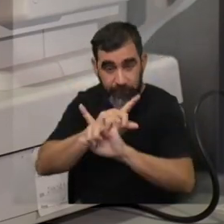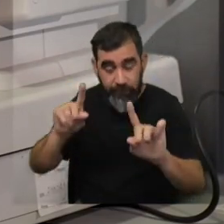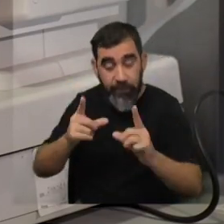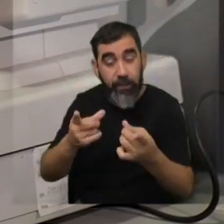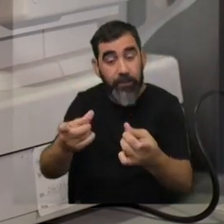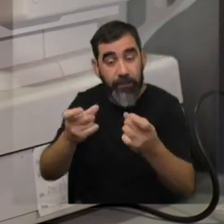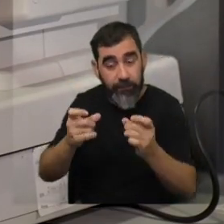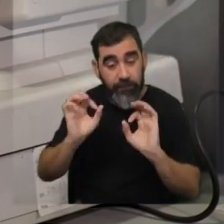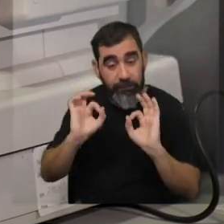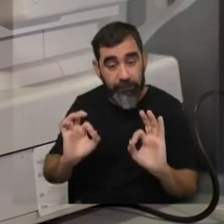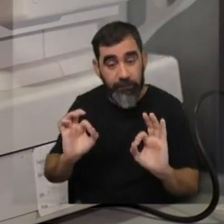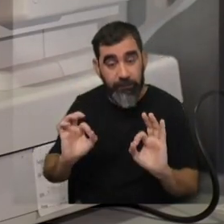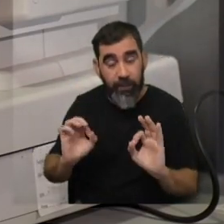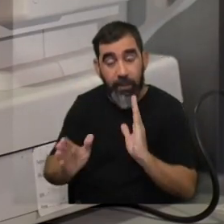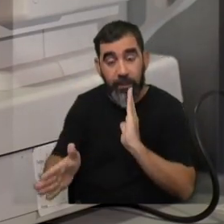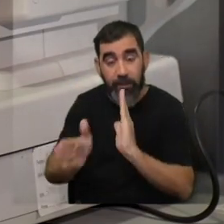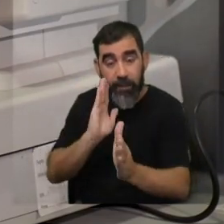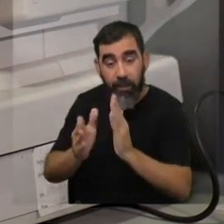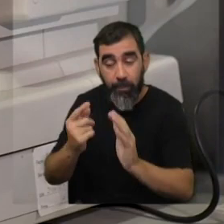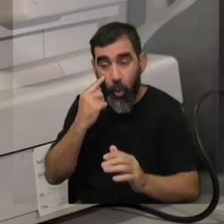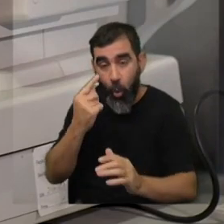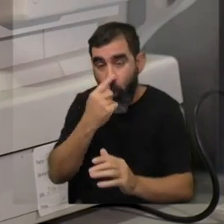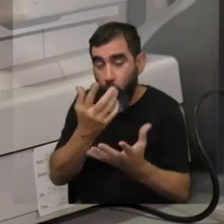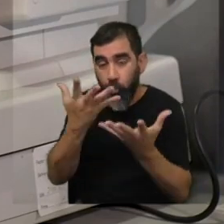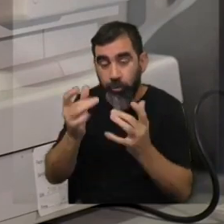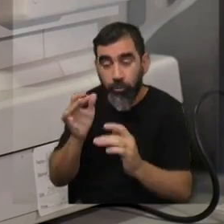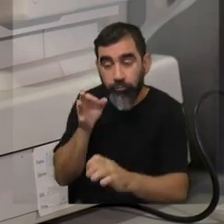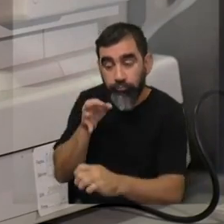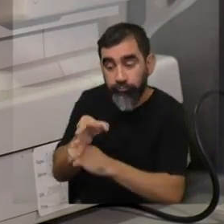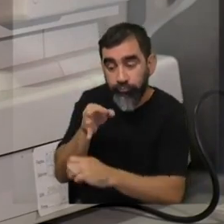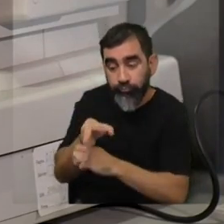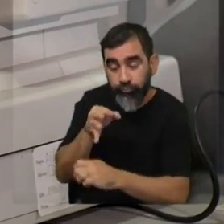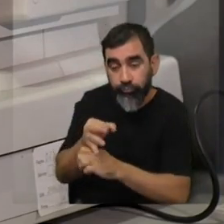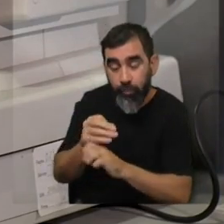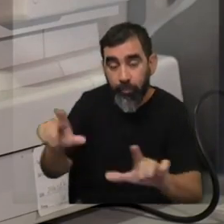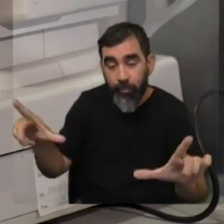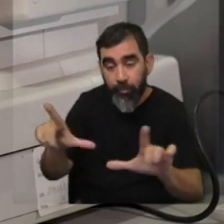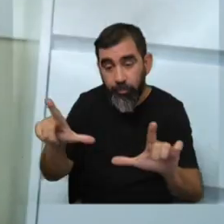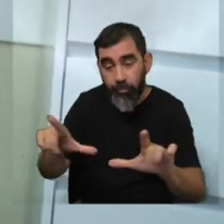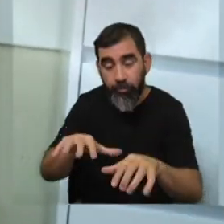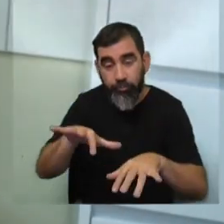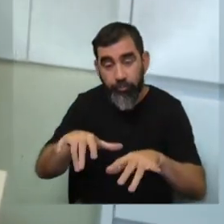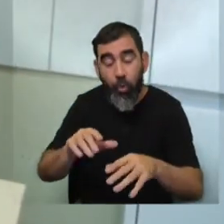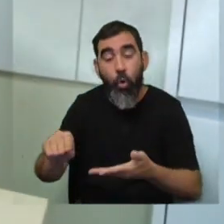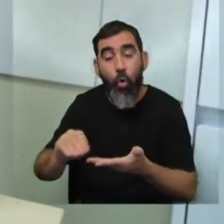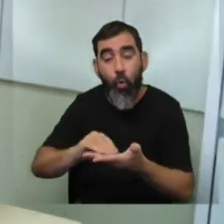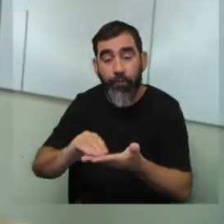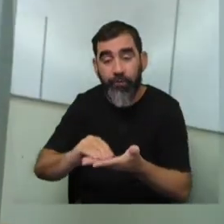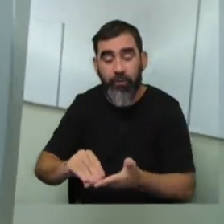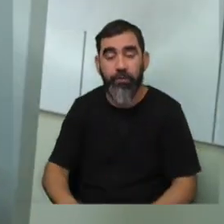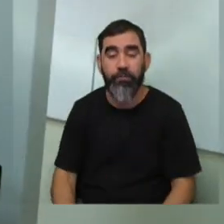precisan es un tratamiento para el ojo seco y una educación en el uso de las pantallas en su oficina.